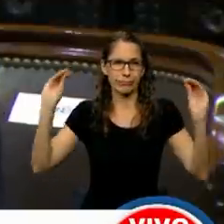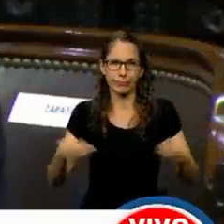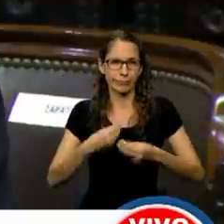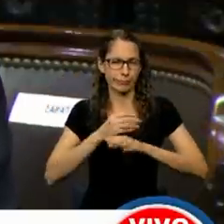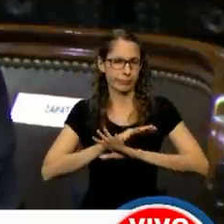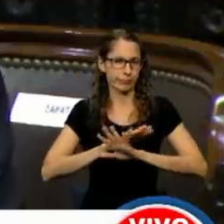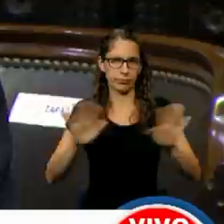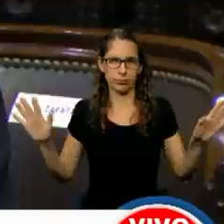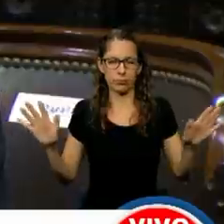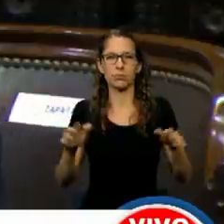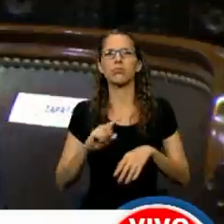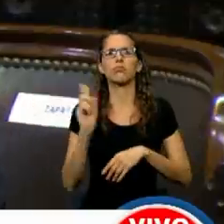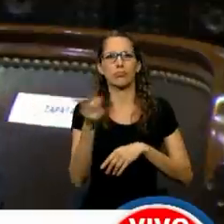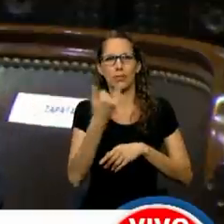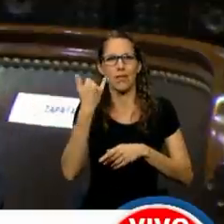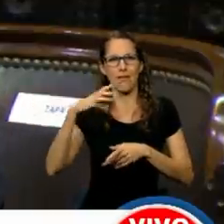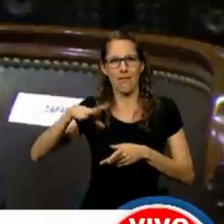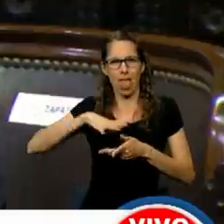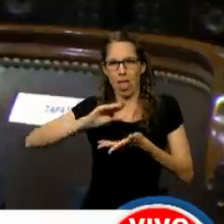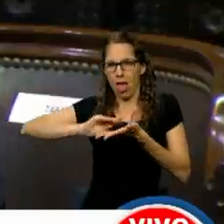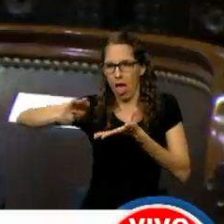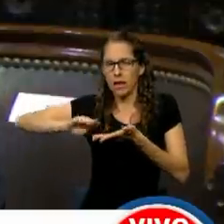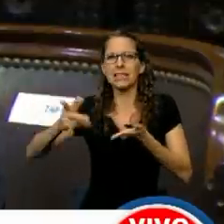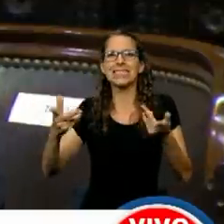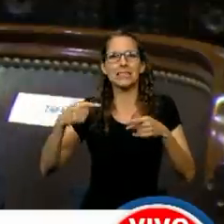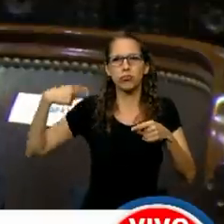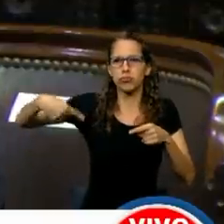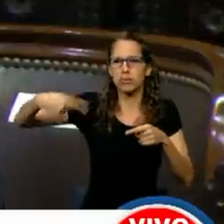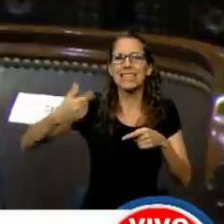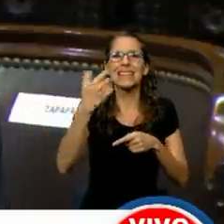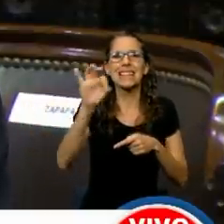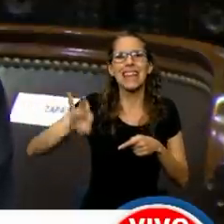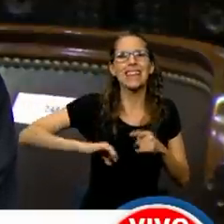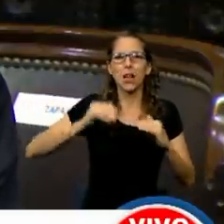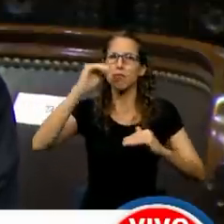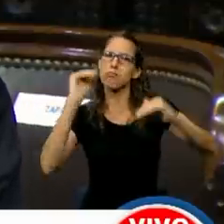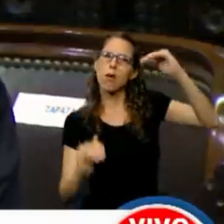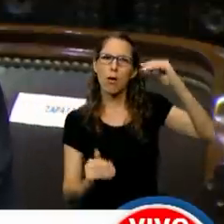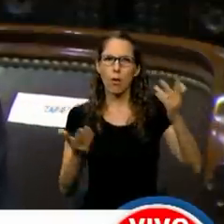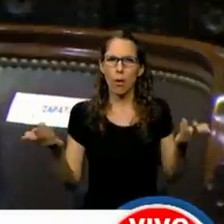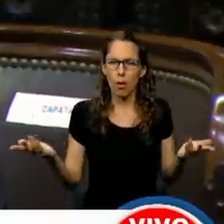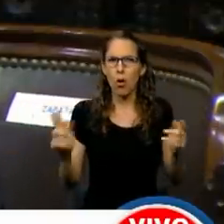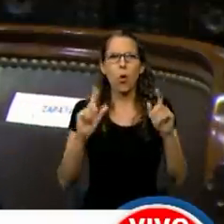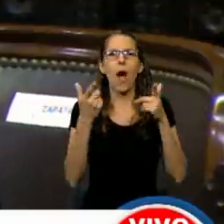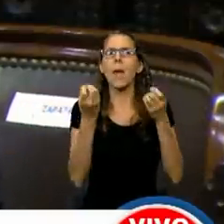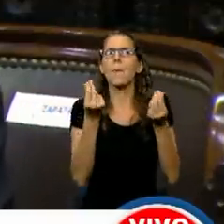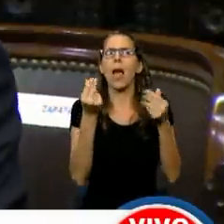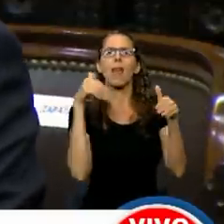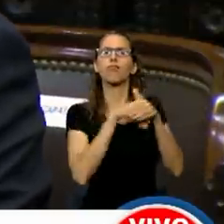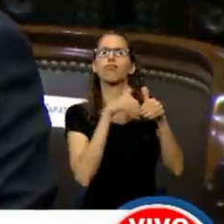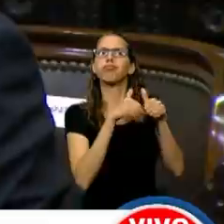tenemos un déficit recurrente de hacen casi 60 años no existen reservas